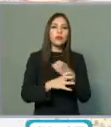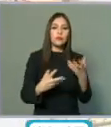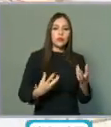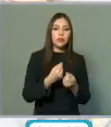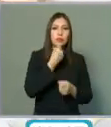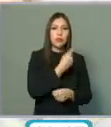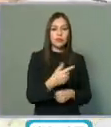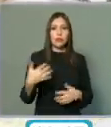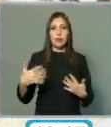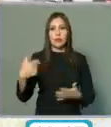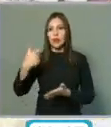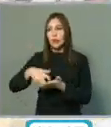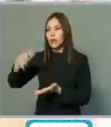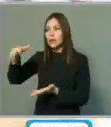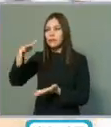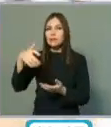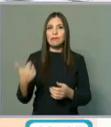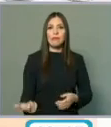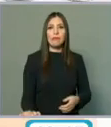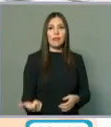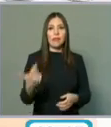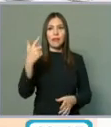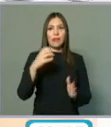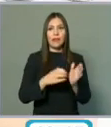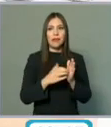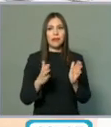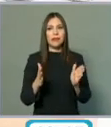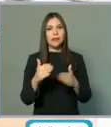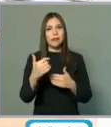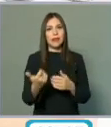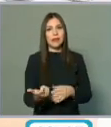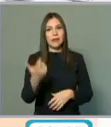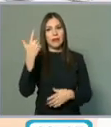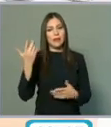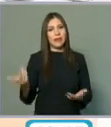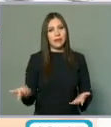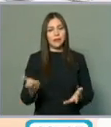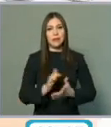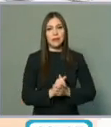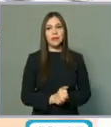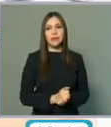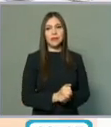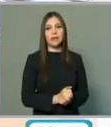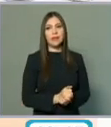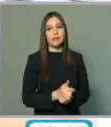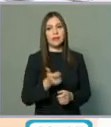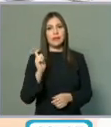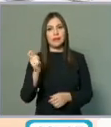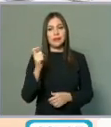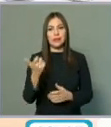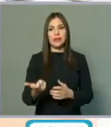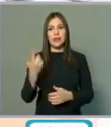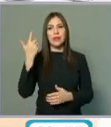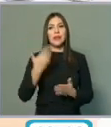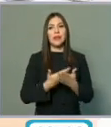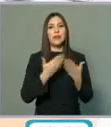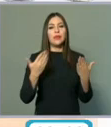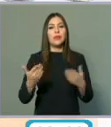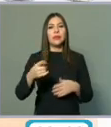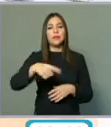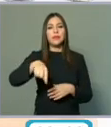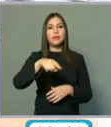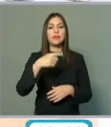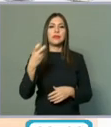niños y empiezas a ir al súper y ves todo lo que viene en cajita y, híjole, A romper el sí es una pagadito, renta, ¿verdad? ¿eh? Así que es. qué bueno que con